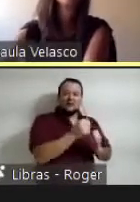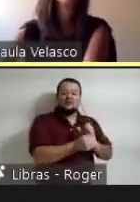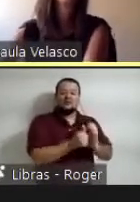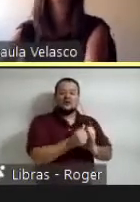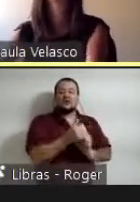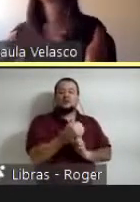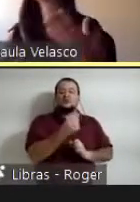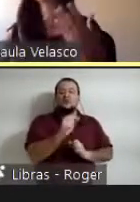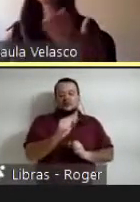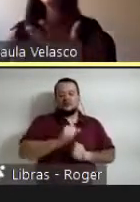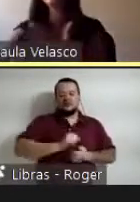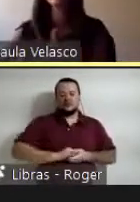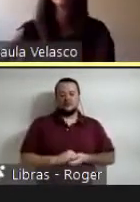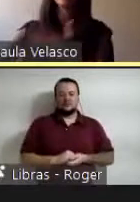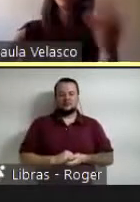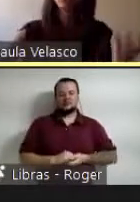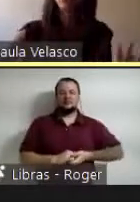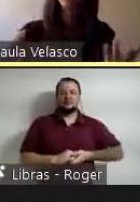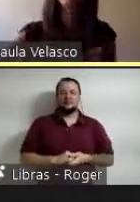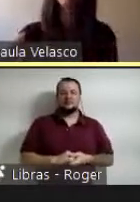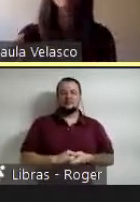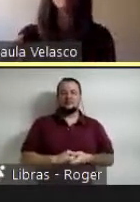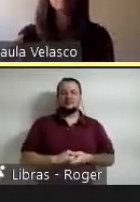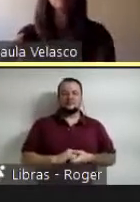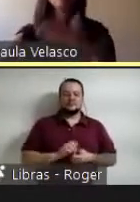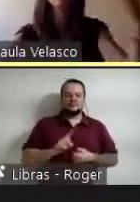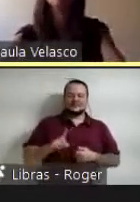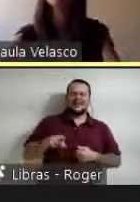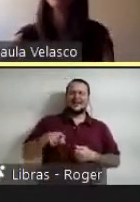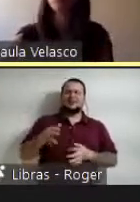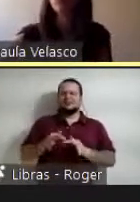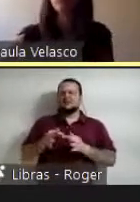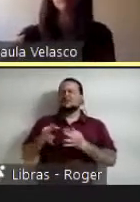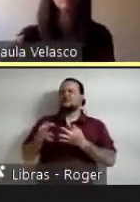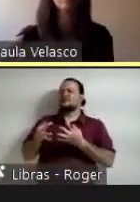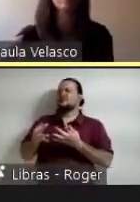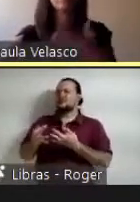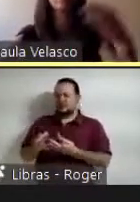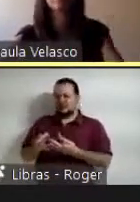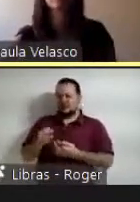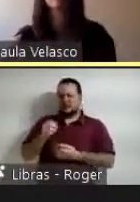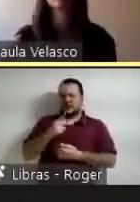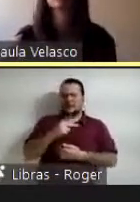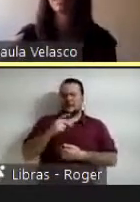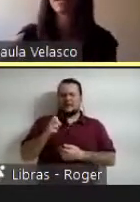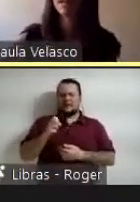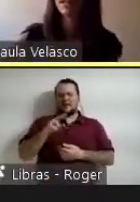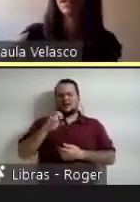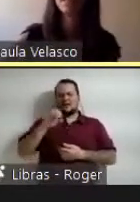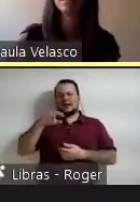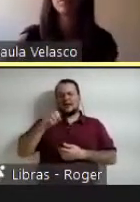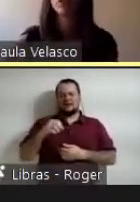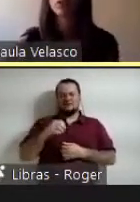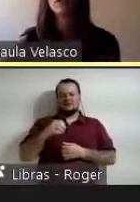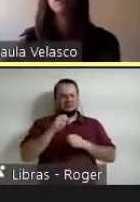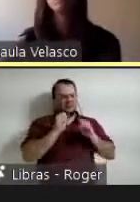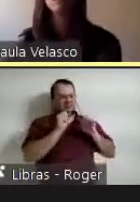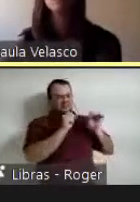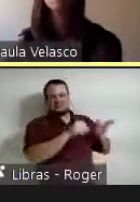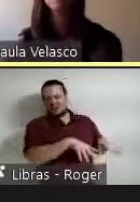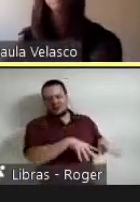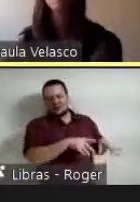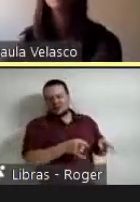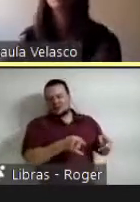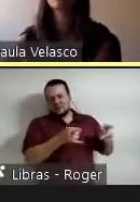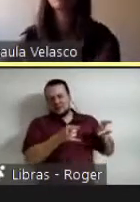después de que la familia Pereira abandona el edificio para mudarse a un nuevo suburbio estaba apareciendo la ciudad jardín en el extremo oriente de la